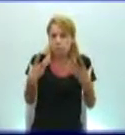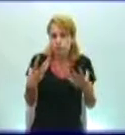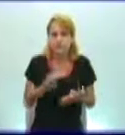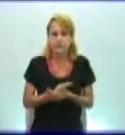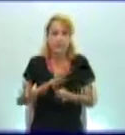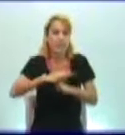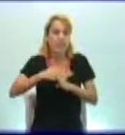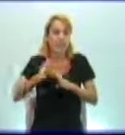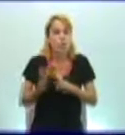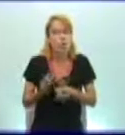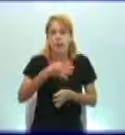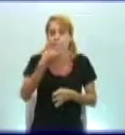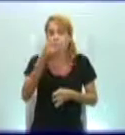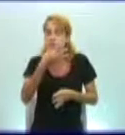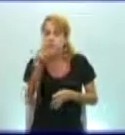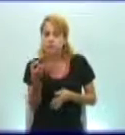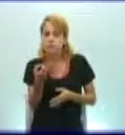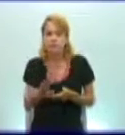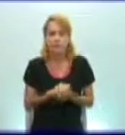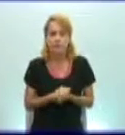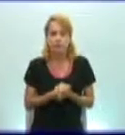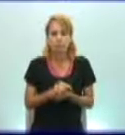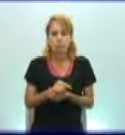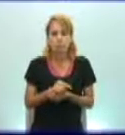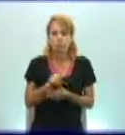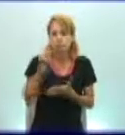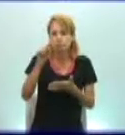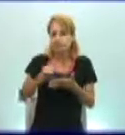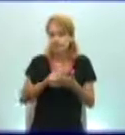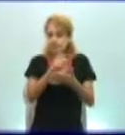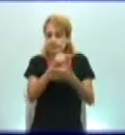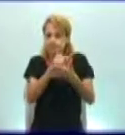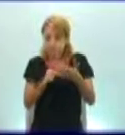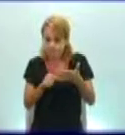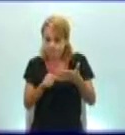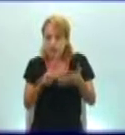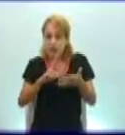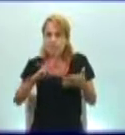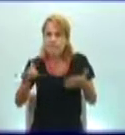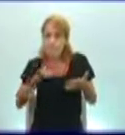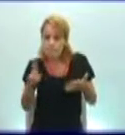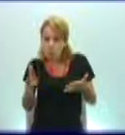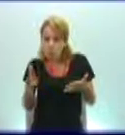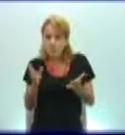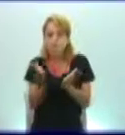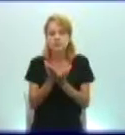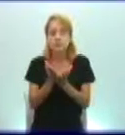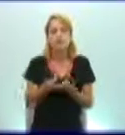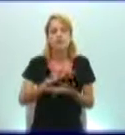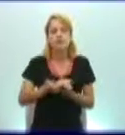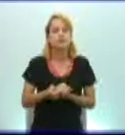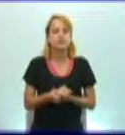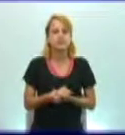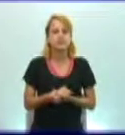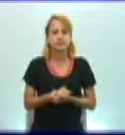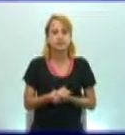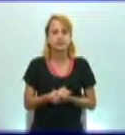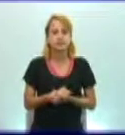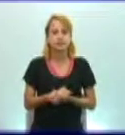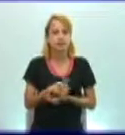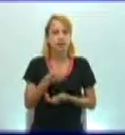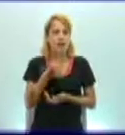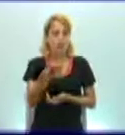la explicación de la maestra, ¿cuál consideras que fue la respuesta que dio Paola?